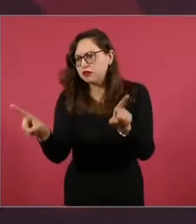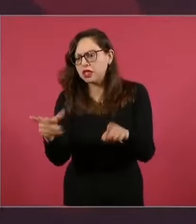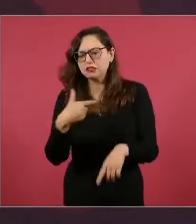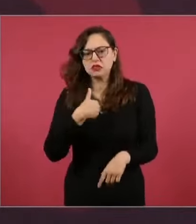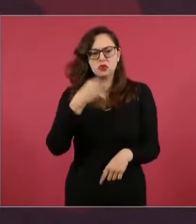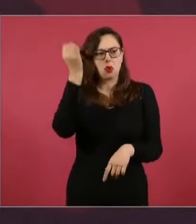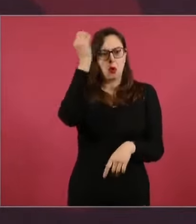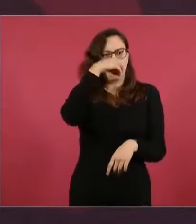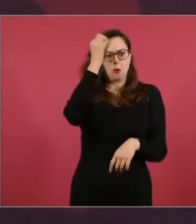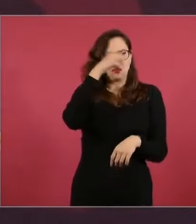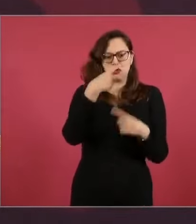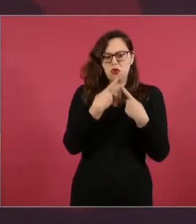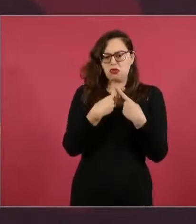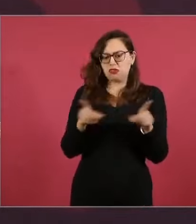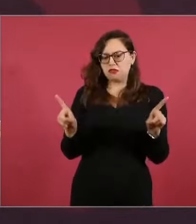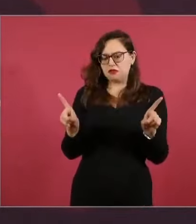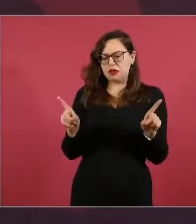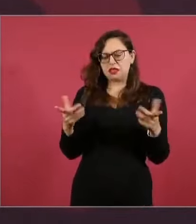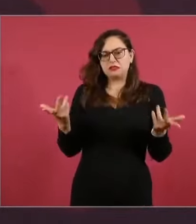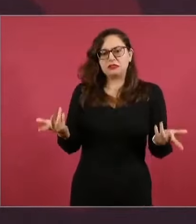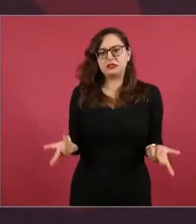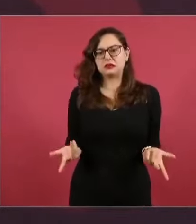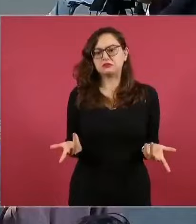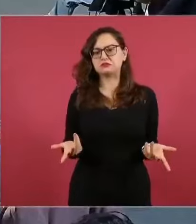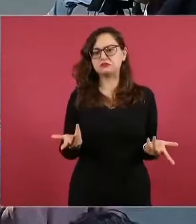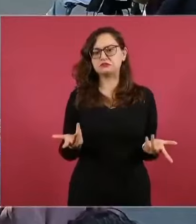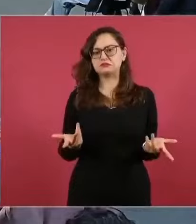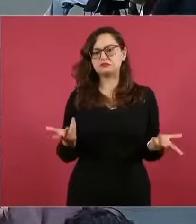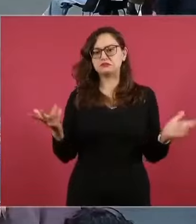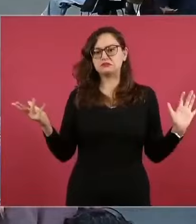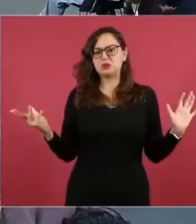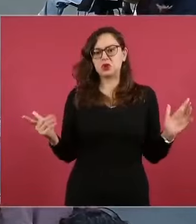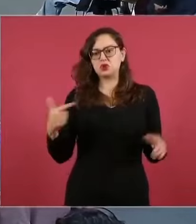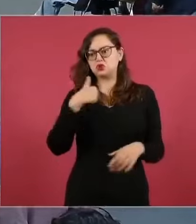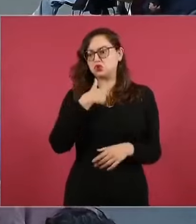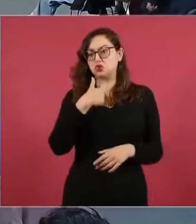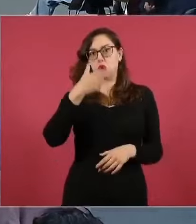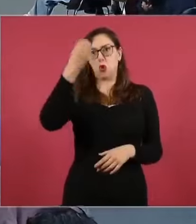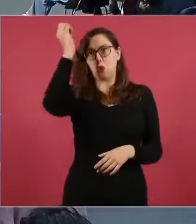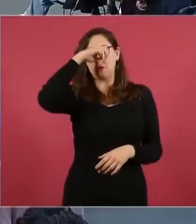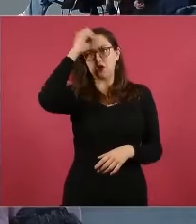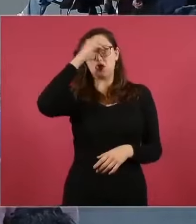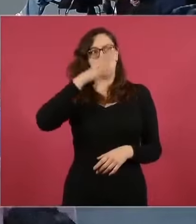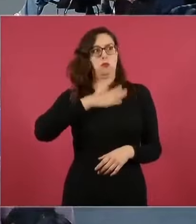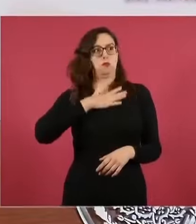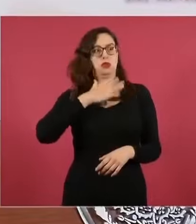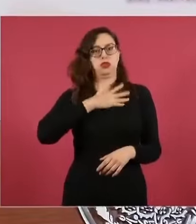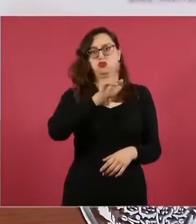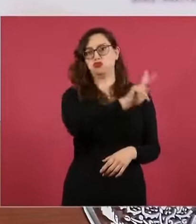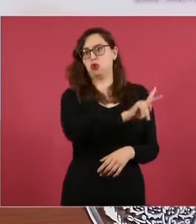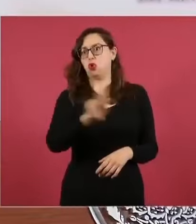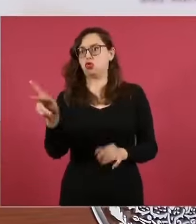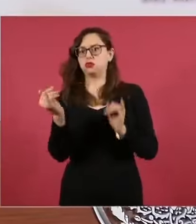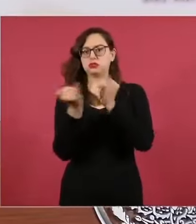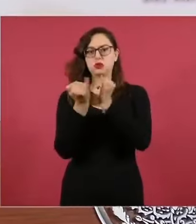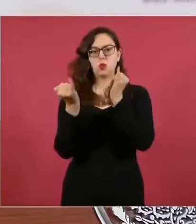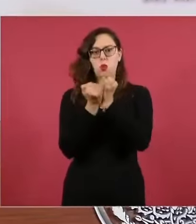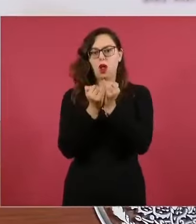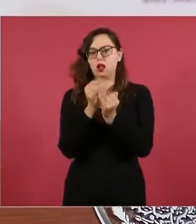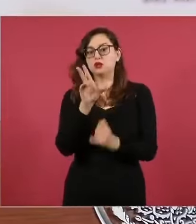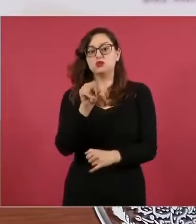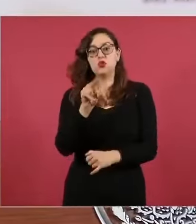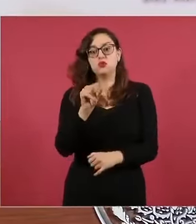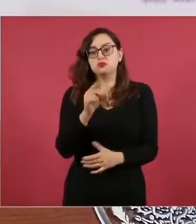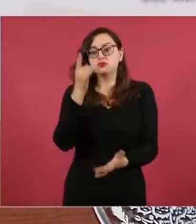estamos es pensamiento, viendo a la gente no en es campo, pensamiento presidente. Único. O sea, nada más que tenemos posturas